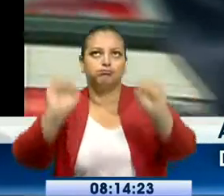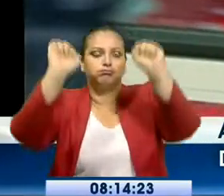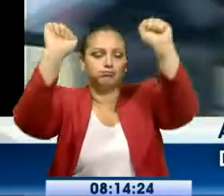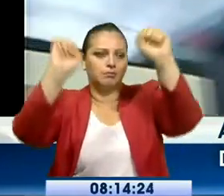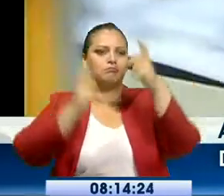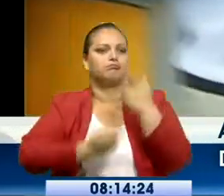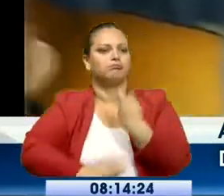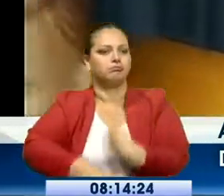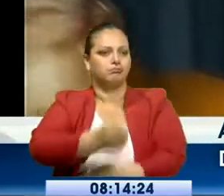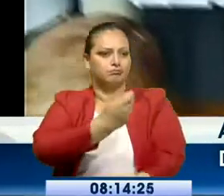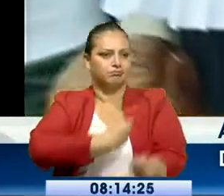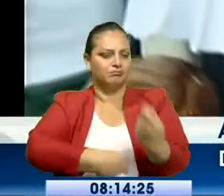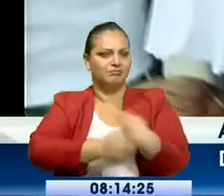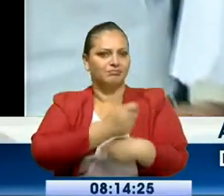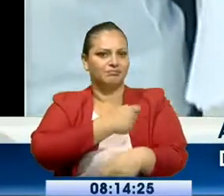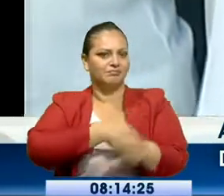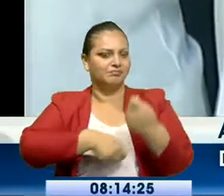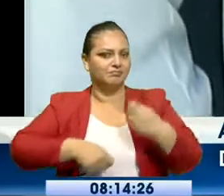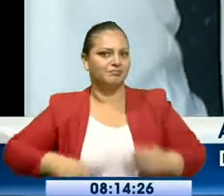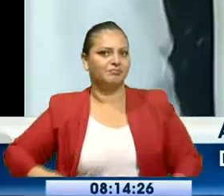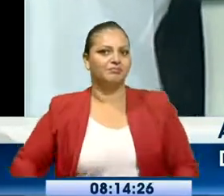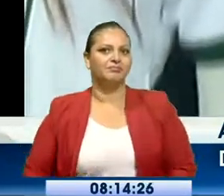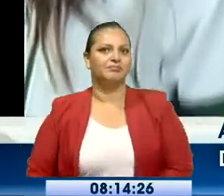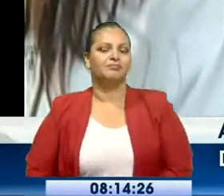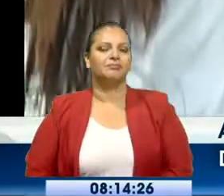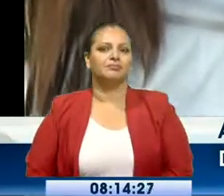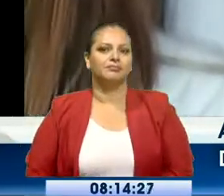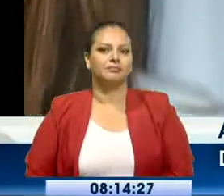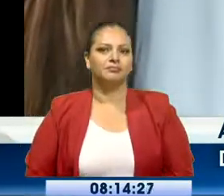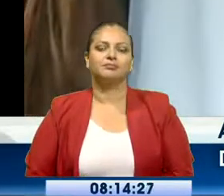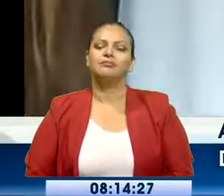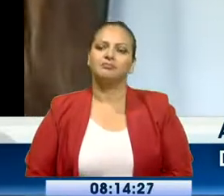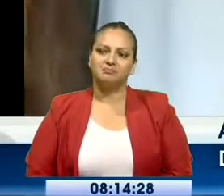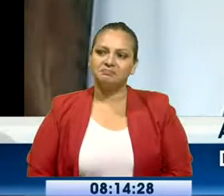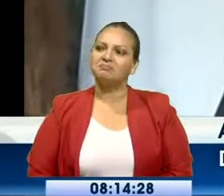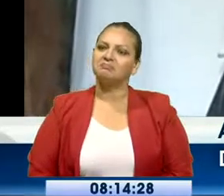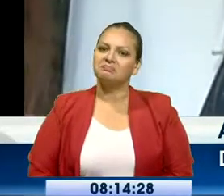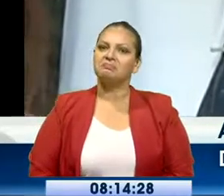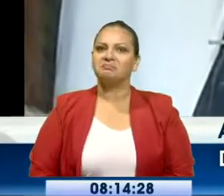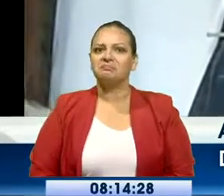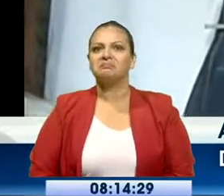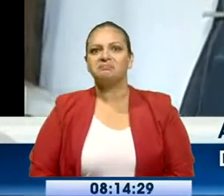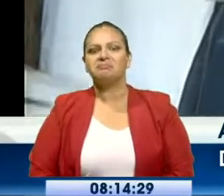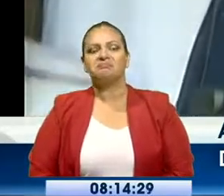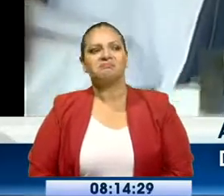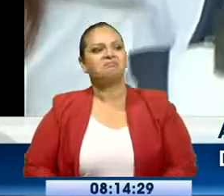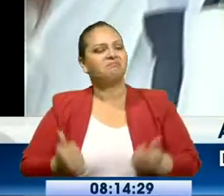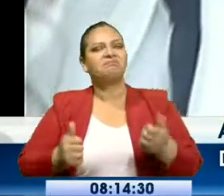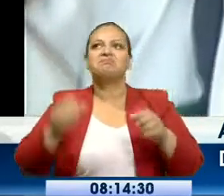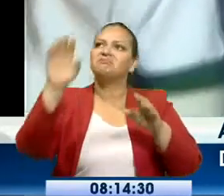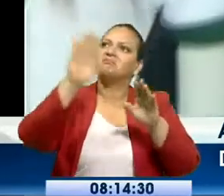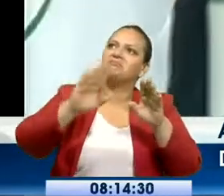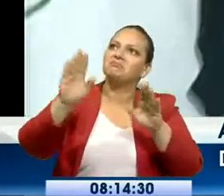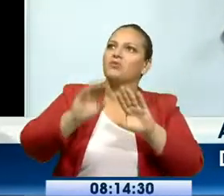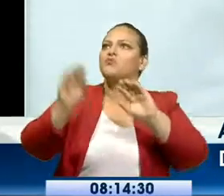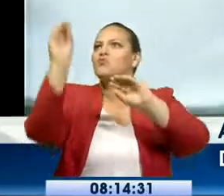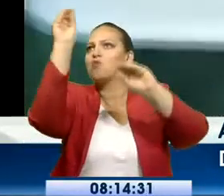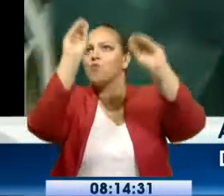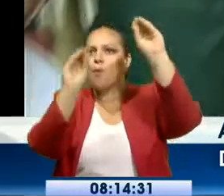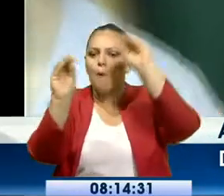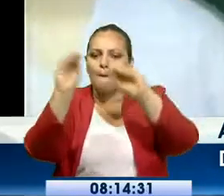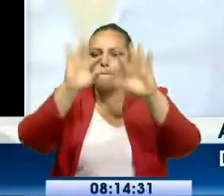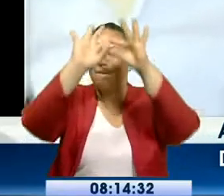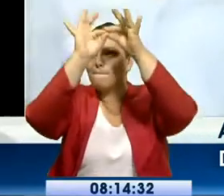la mañana algunos se les pegan las sábanas pero igual que empiezan a limpiar sus locales a tenerlos abiertos para que la gente